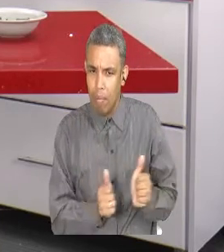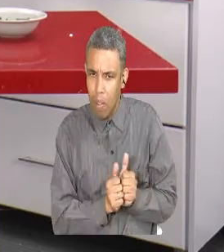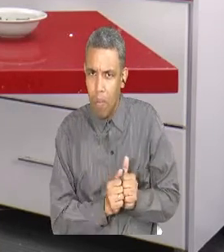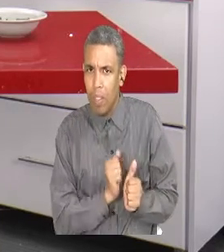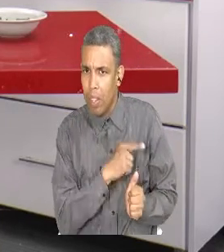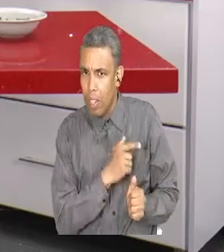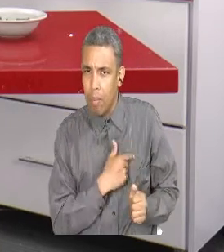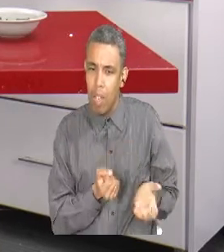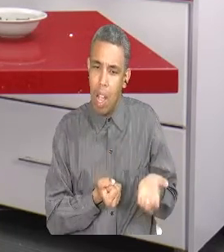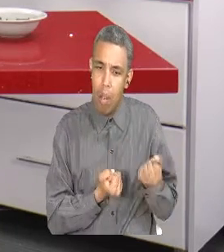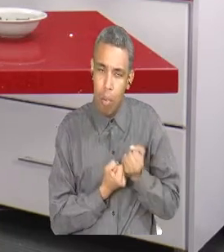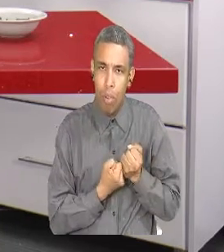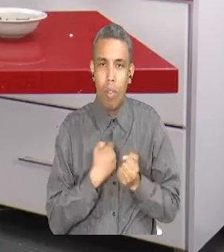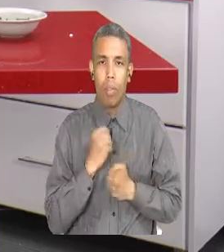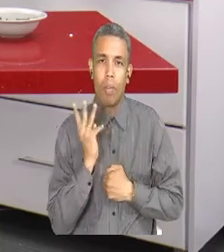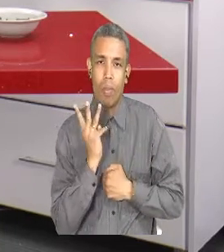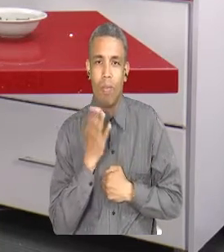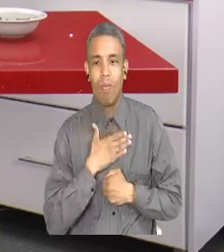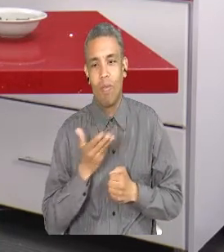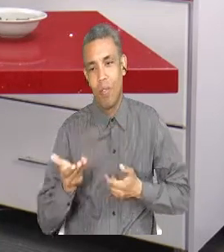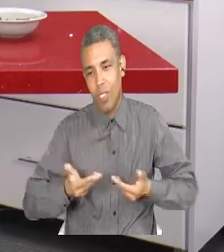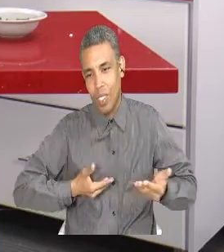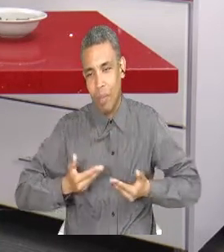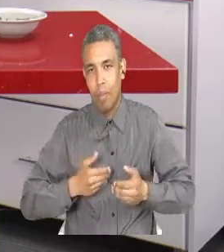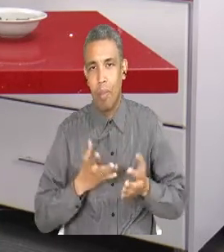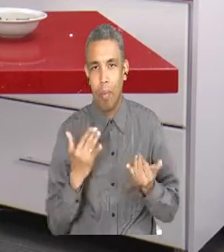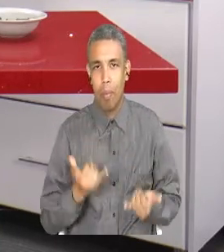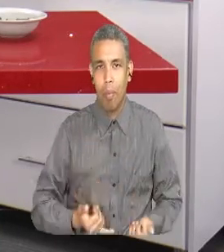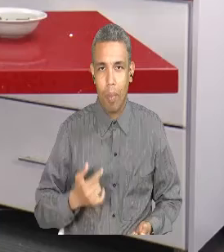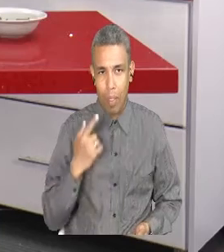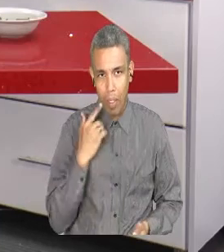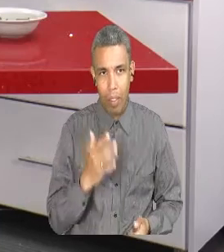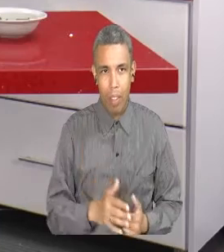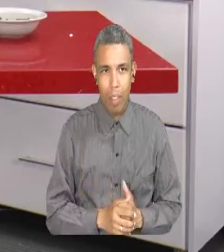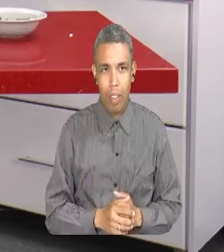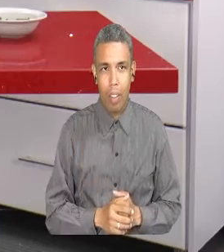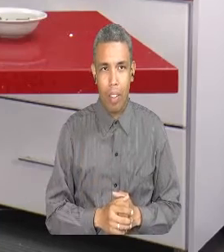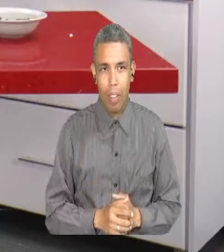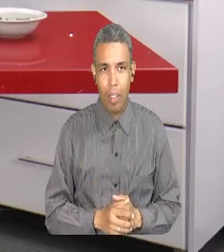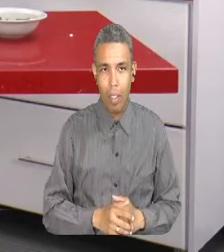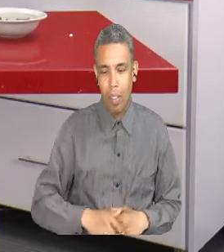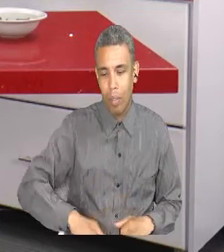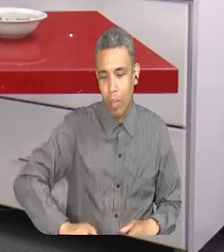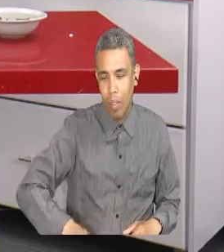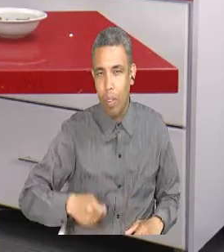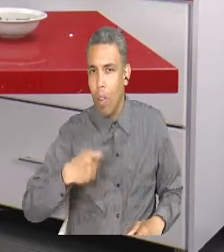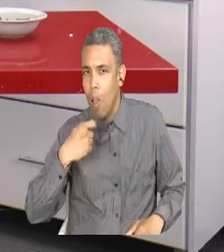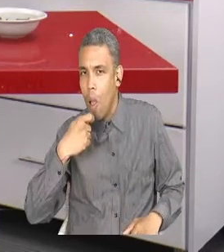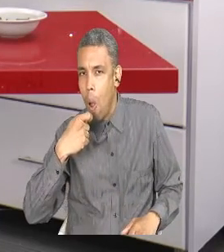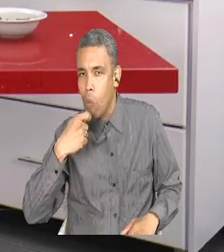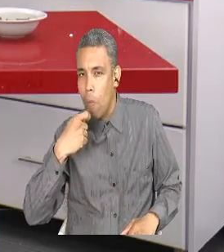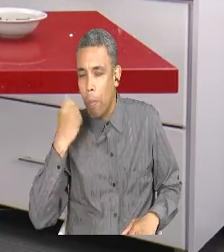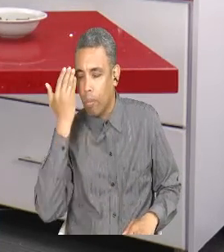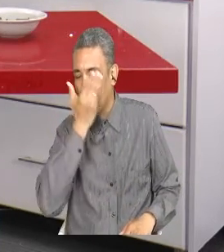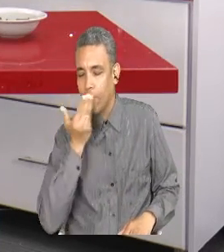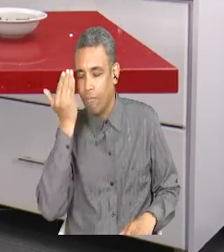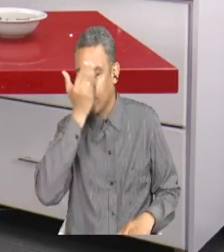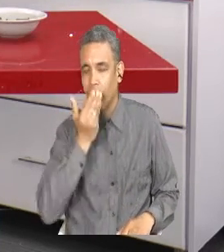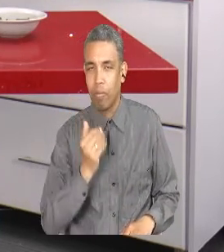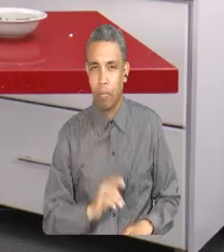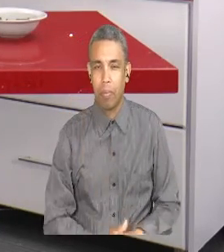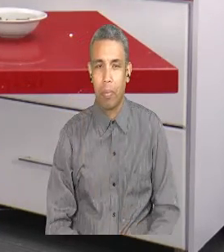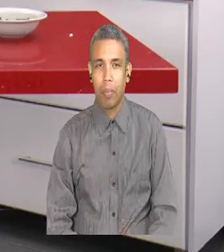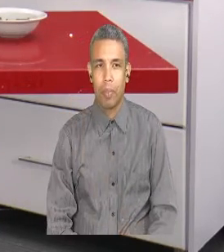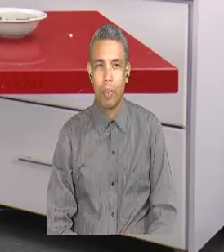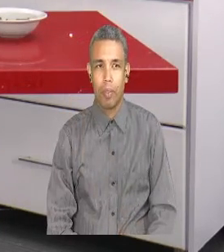Bueno, entonces allá los espero. Ahora sí vamos a coger la cuchara, querido compañero, porque nosotros nos vamos de jaque mate con este rico y delicioso helado frito